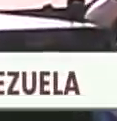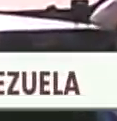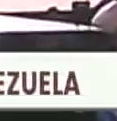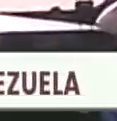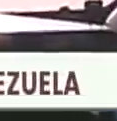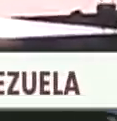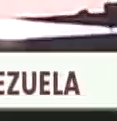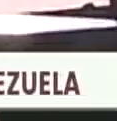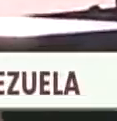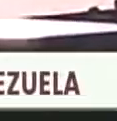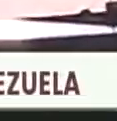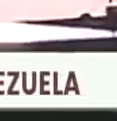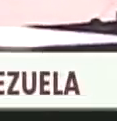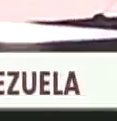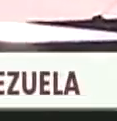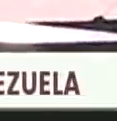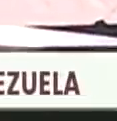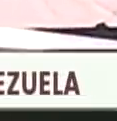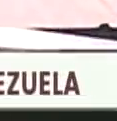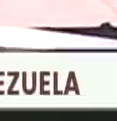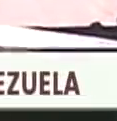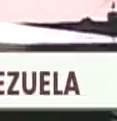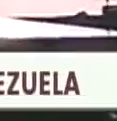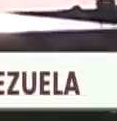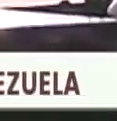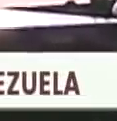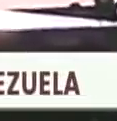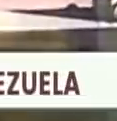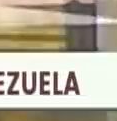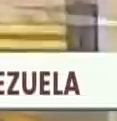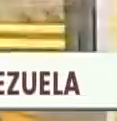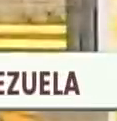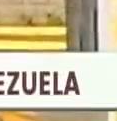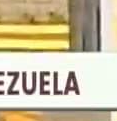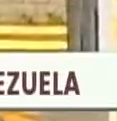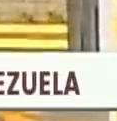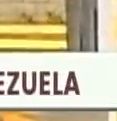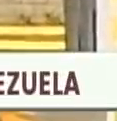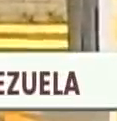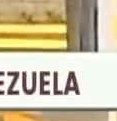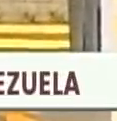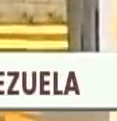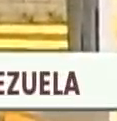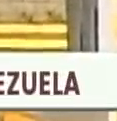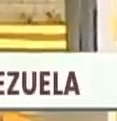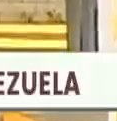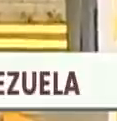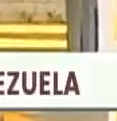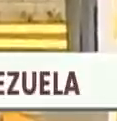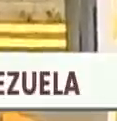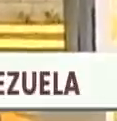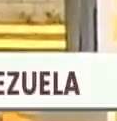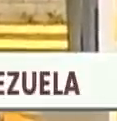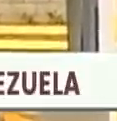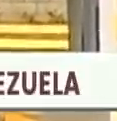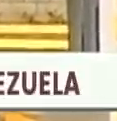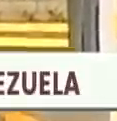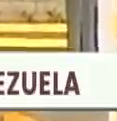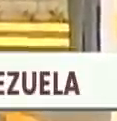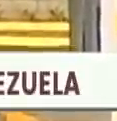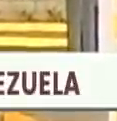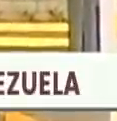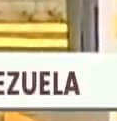Gran Misión Transporte Venezuela, creada hace 2 años por el jefe de Estado y de Gobierno para garantizar en todo el país